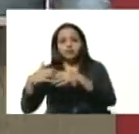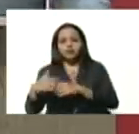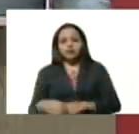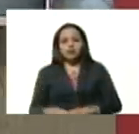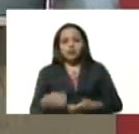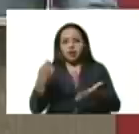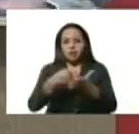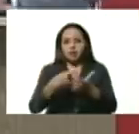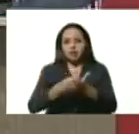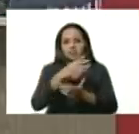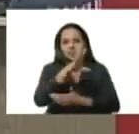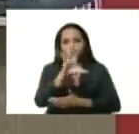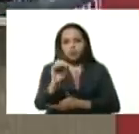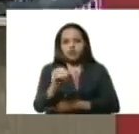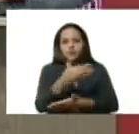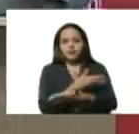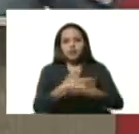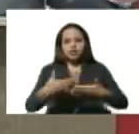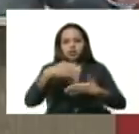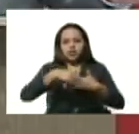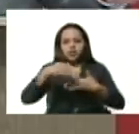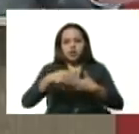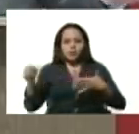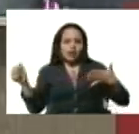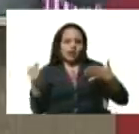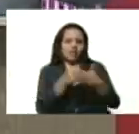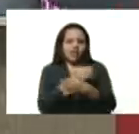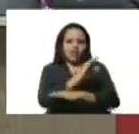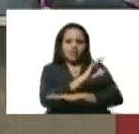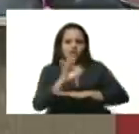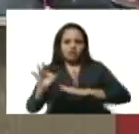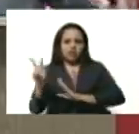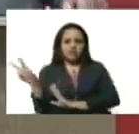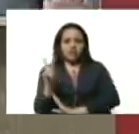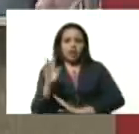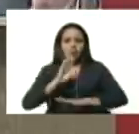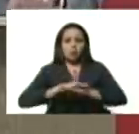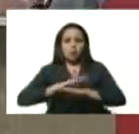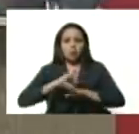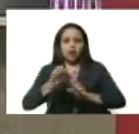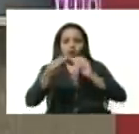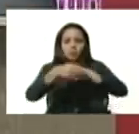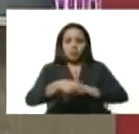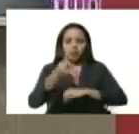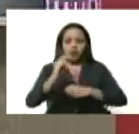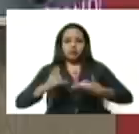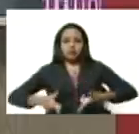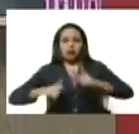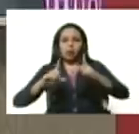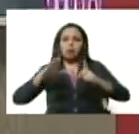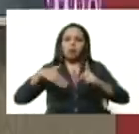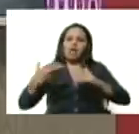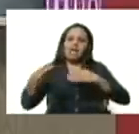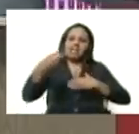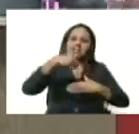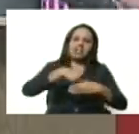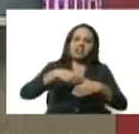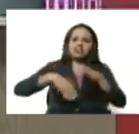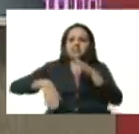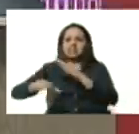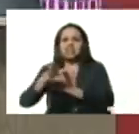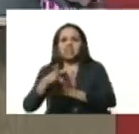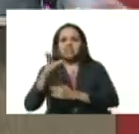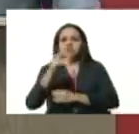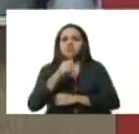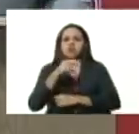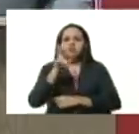país, para acabar y borrar las fronteras del país, porque en el contrato está establecido que podían entrar, salir sin usar